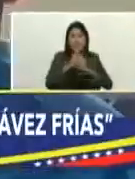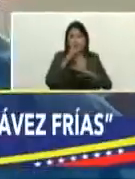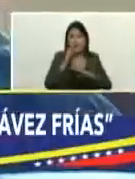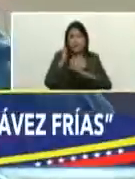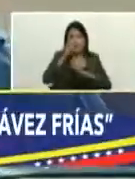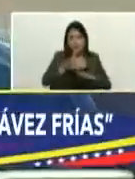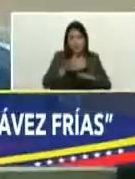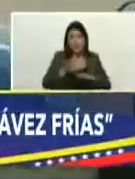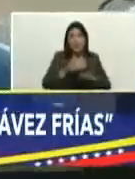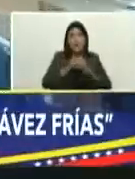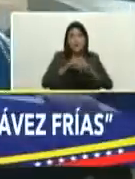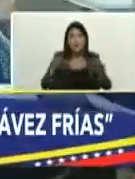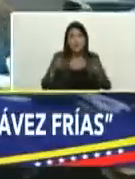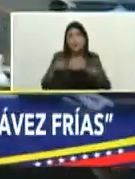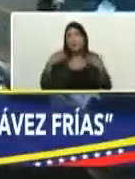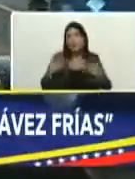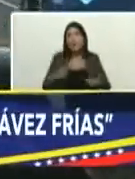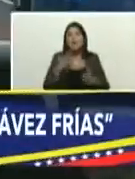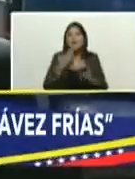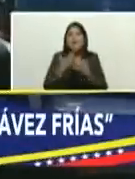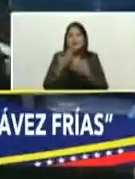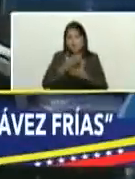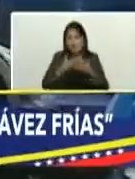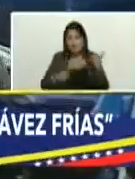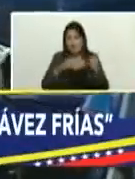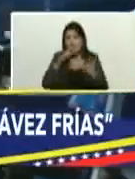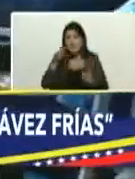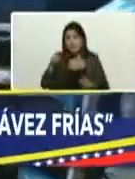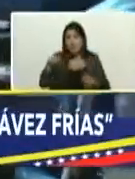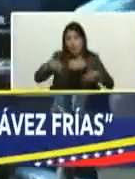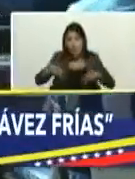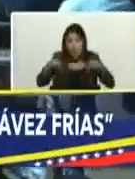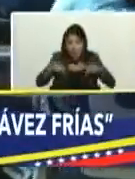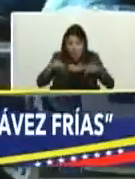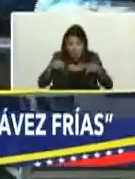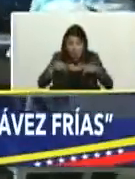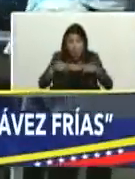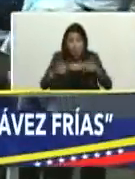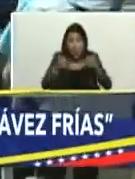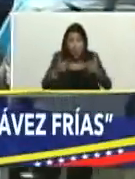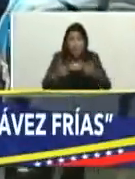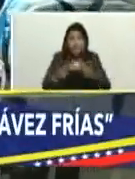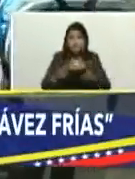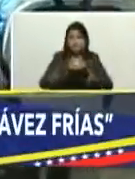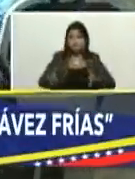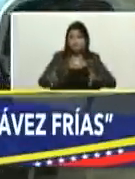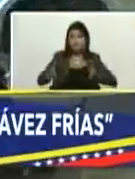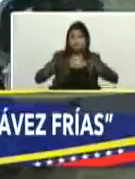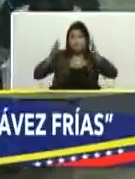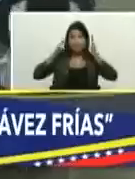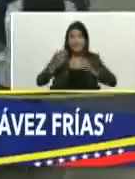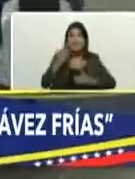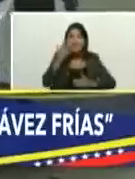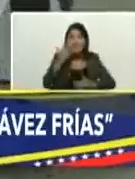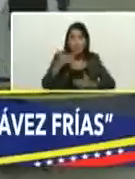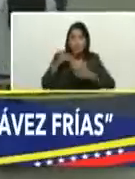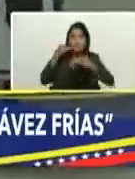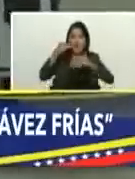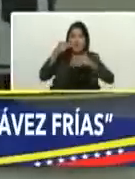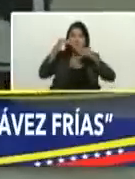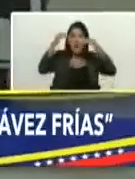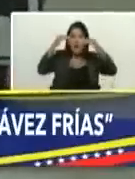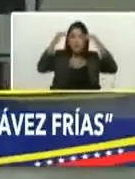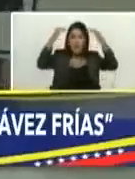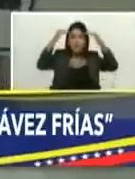presidente, vean cómo hoy se está entregando un edificio de 5 pisos, muy llamativo